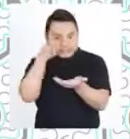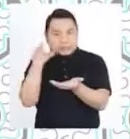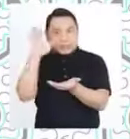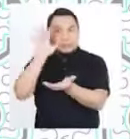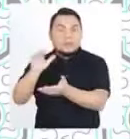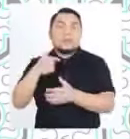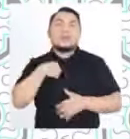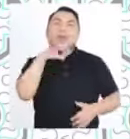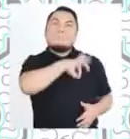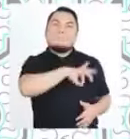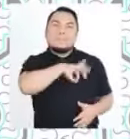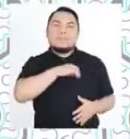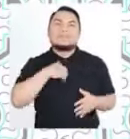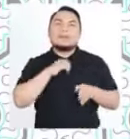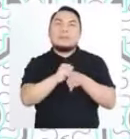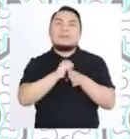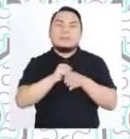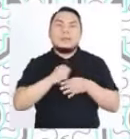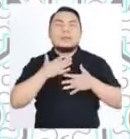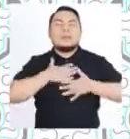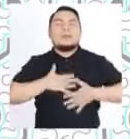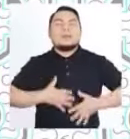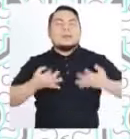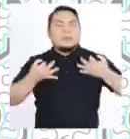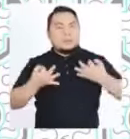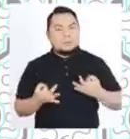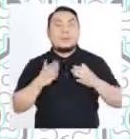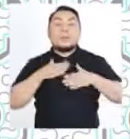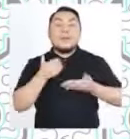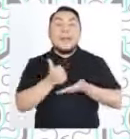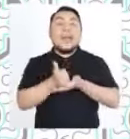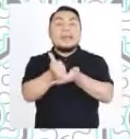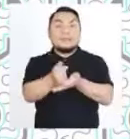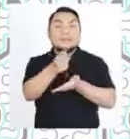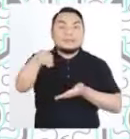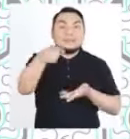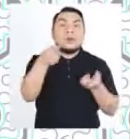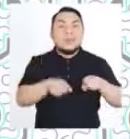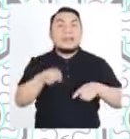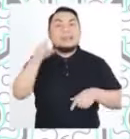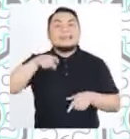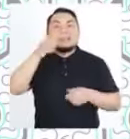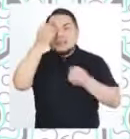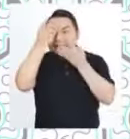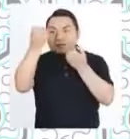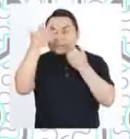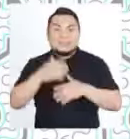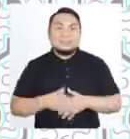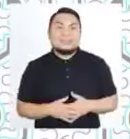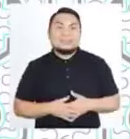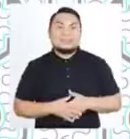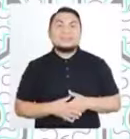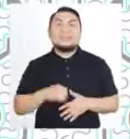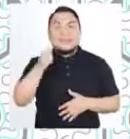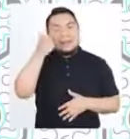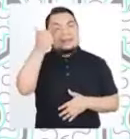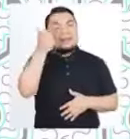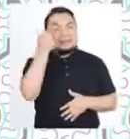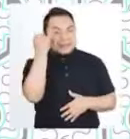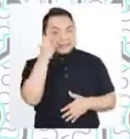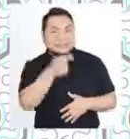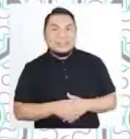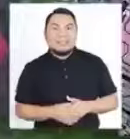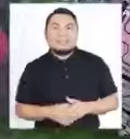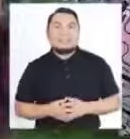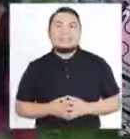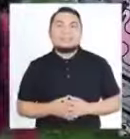en casa, voy a aprovechar para practicar la meditación y así poder ayudarlos cuando necesiten información del árbol. ¡Buena